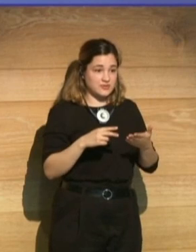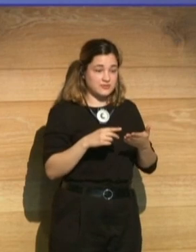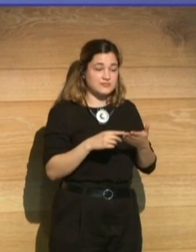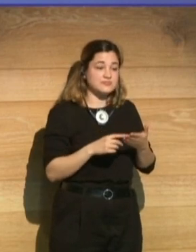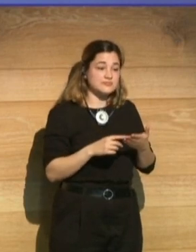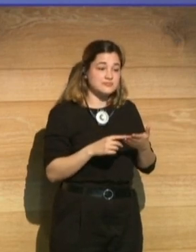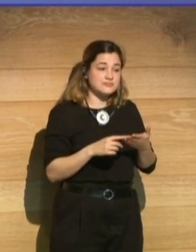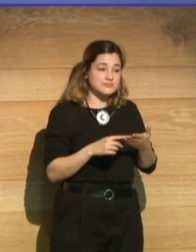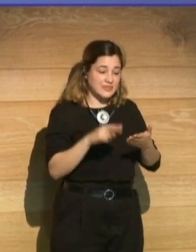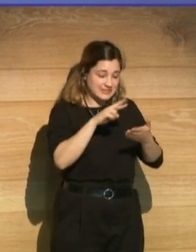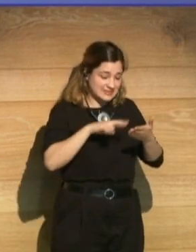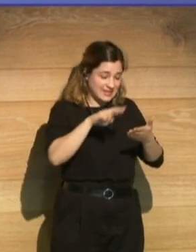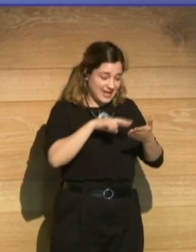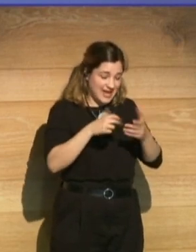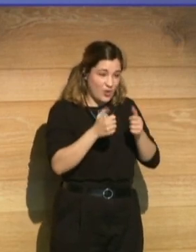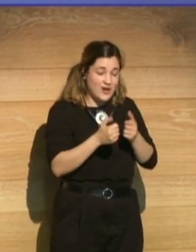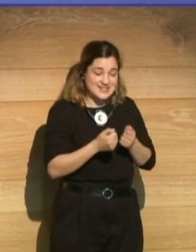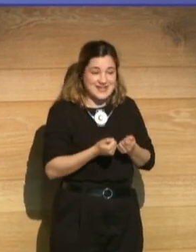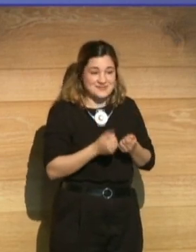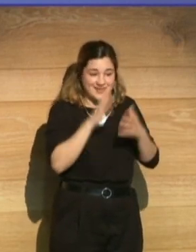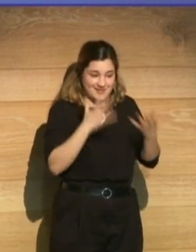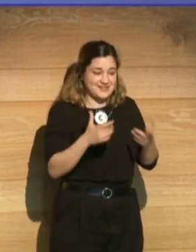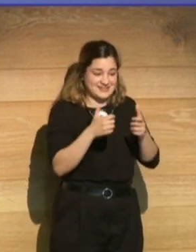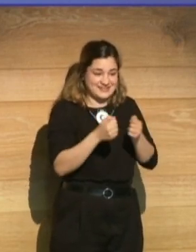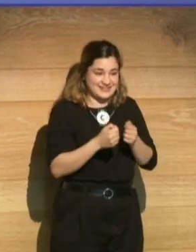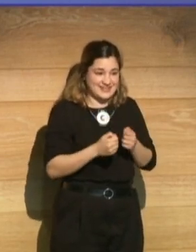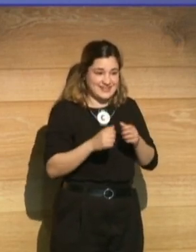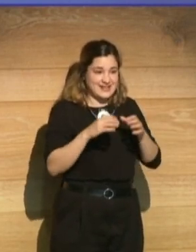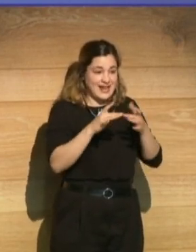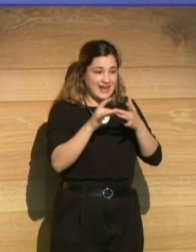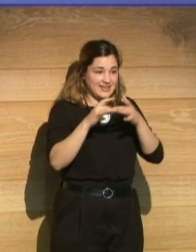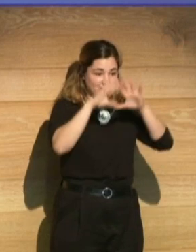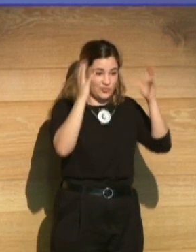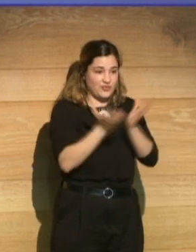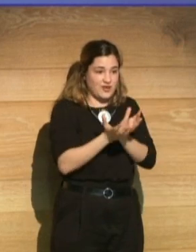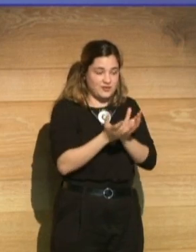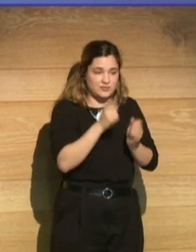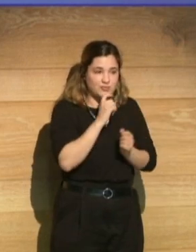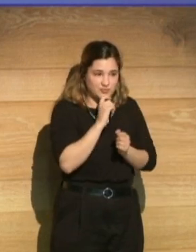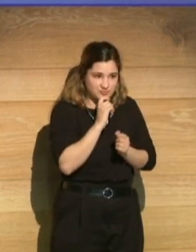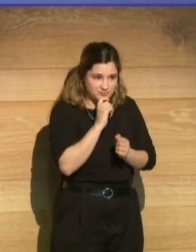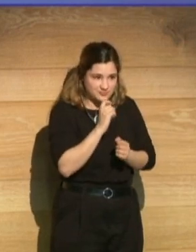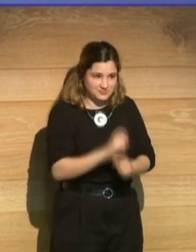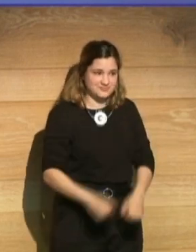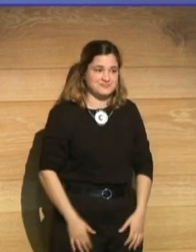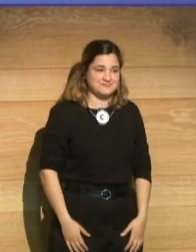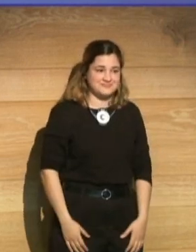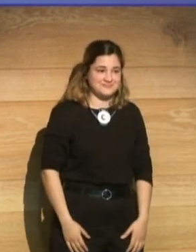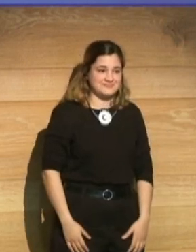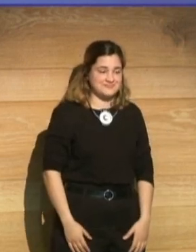secretos, sino releer los WhatsApps que se pueden estar escribiendo ahora los líderes mundiales. Y eso sí que tiene que ser realmente complicado, ¿eh?